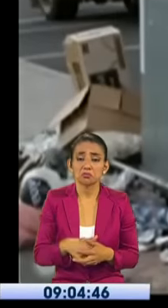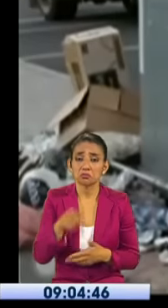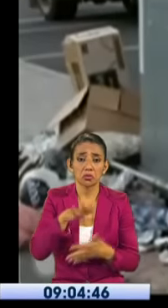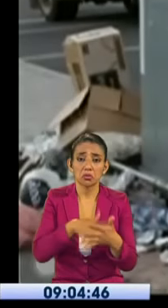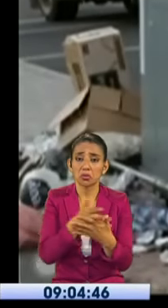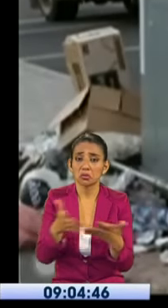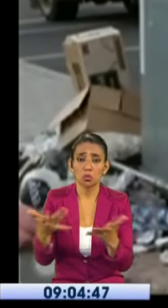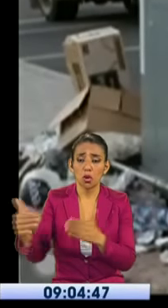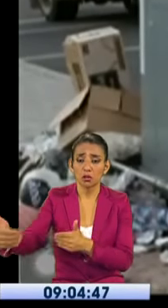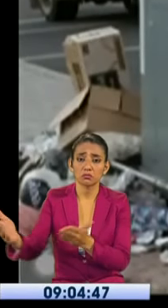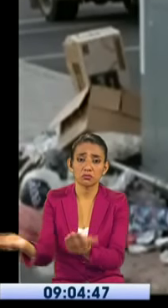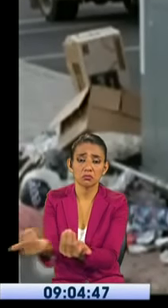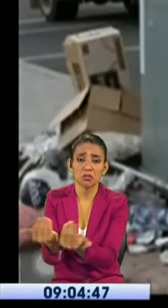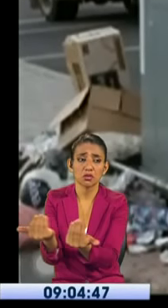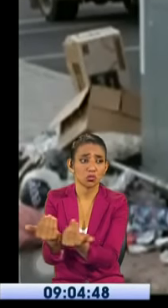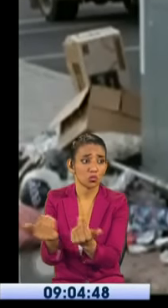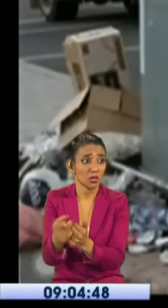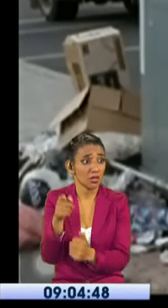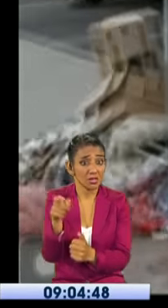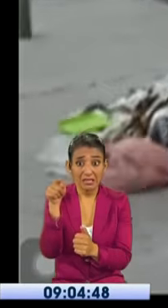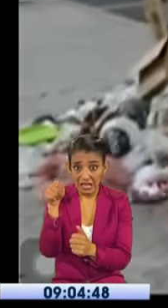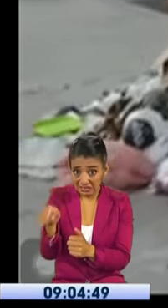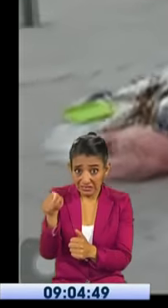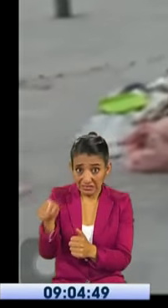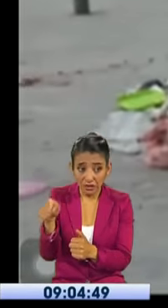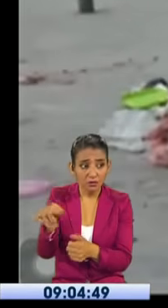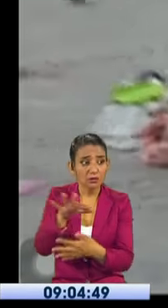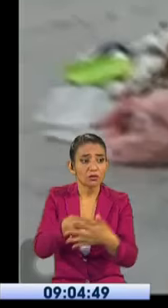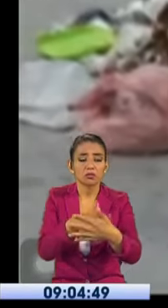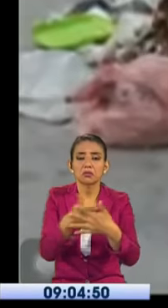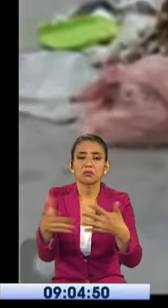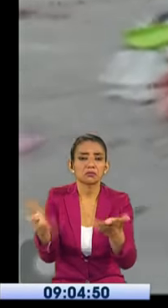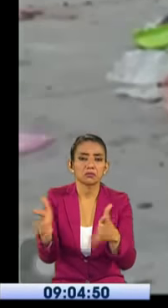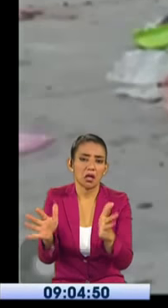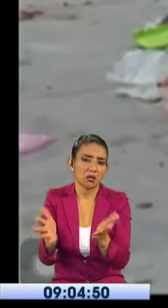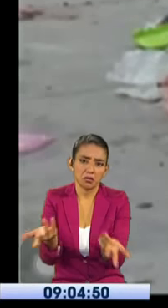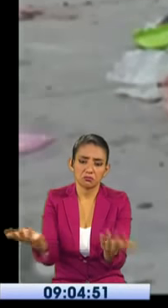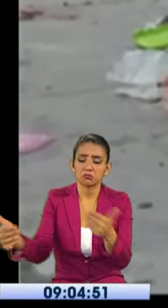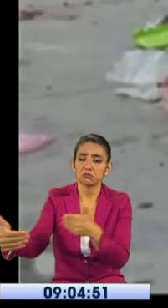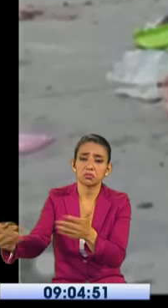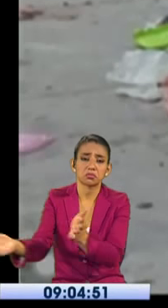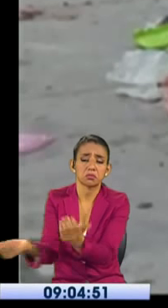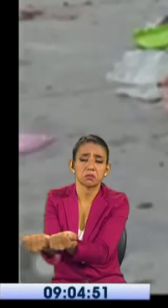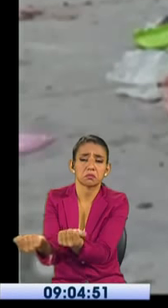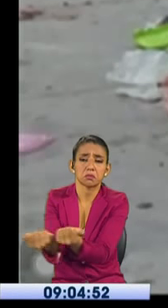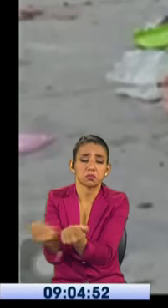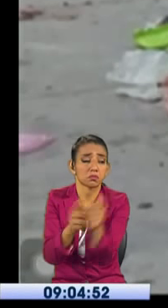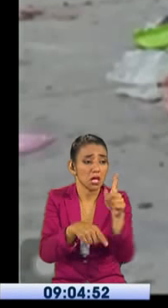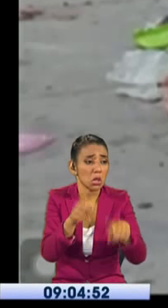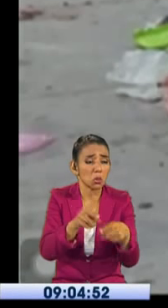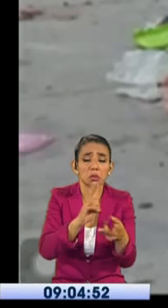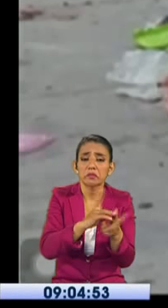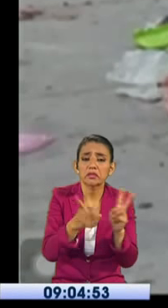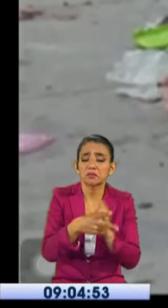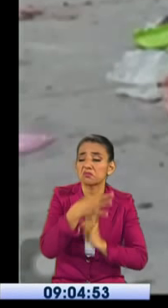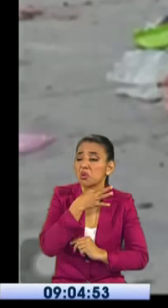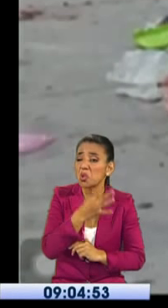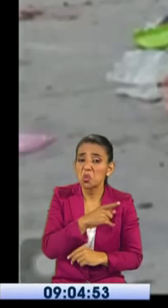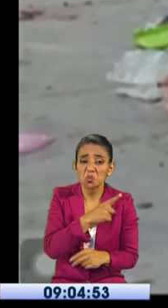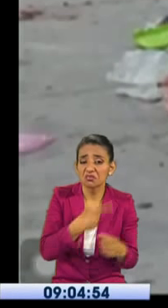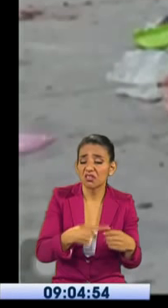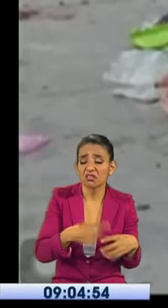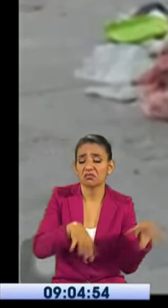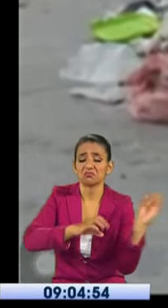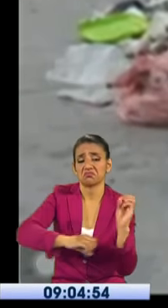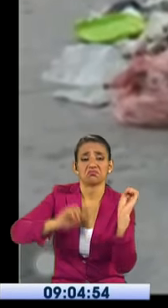Los vecinos dicen que este recolector, autoridades, no tiene horario. Y claro, los vecinos inescrupulosos, los que no les gusta la ciudad, los